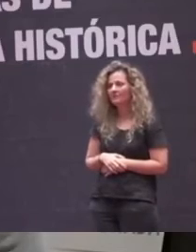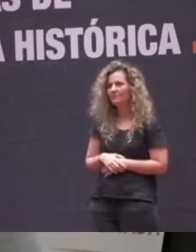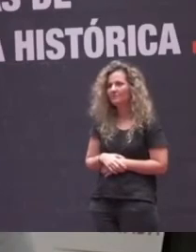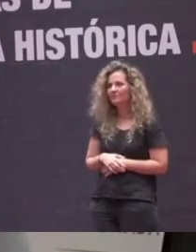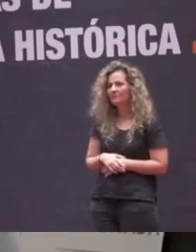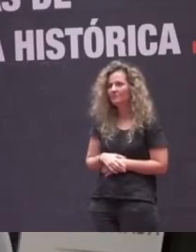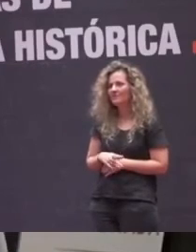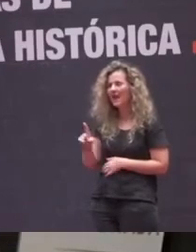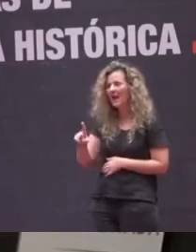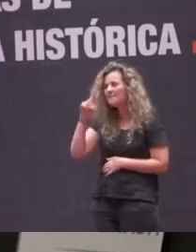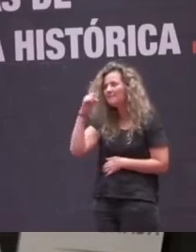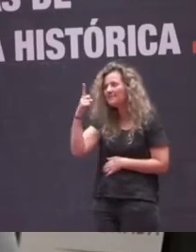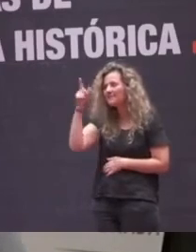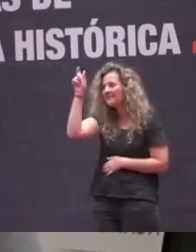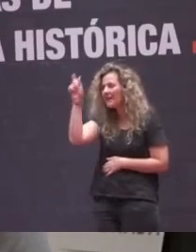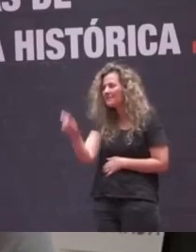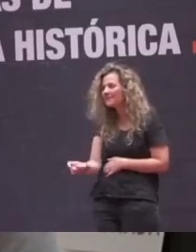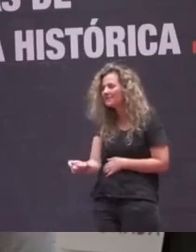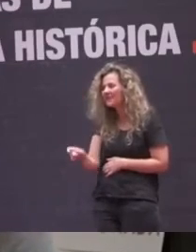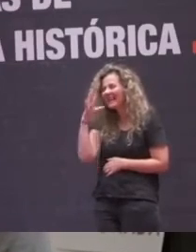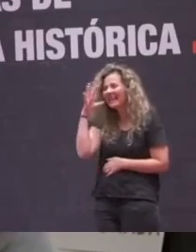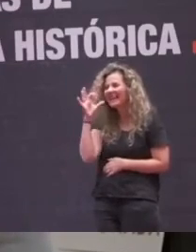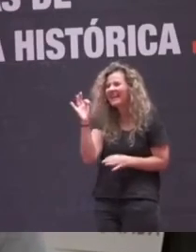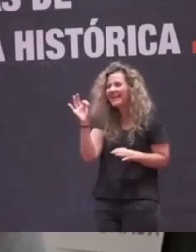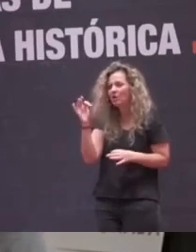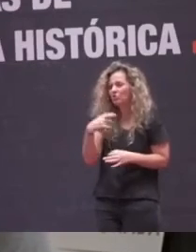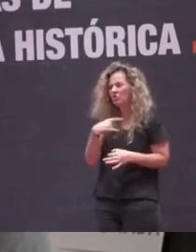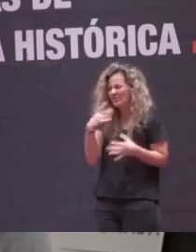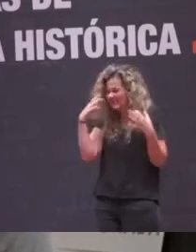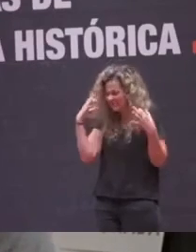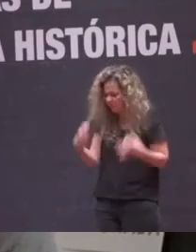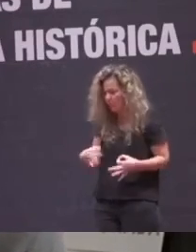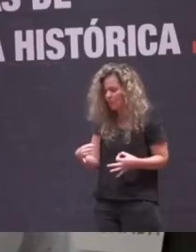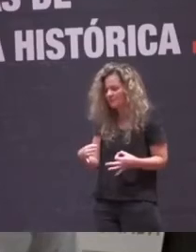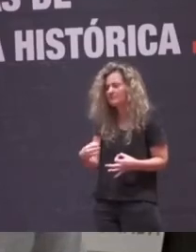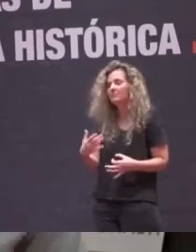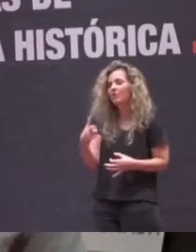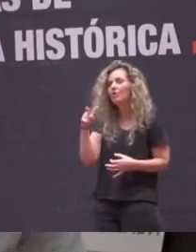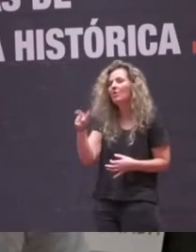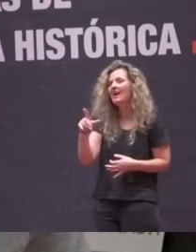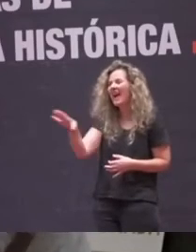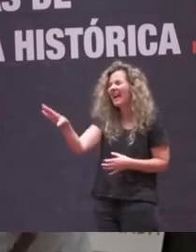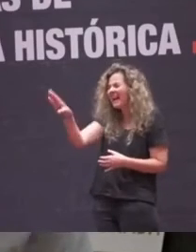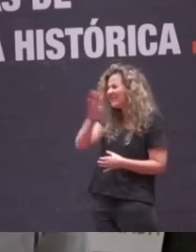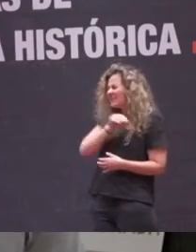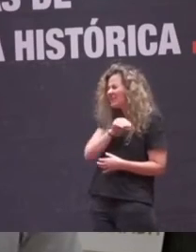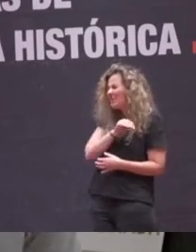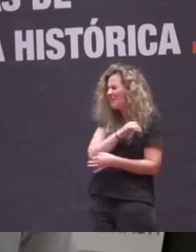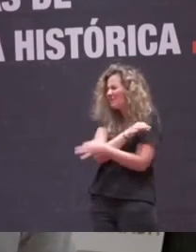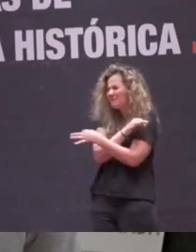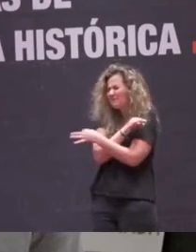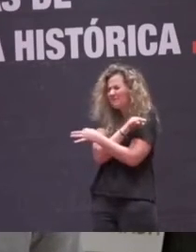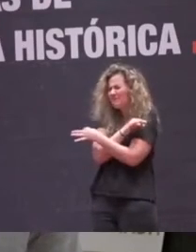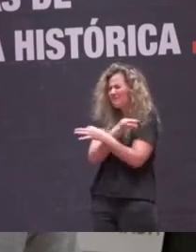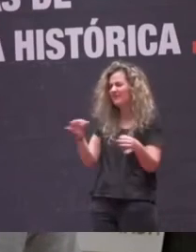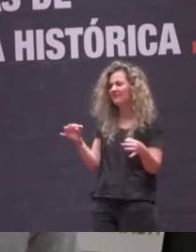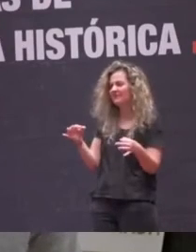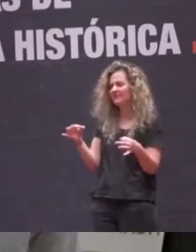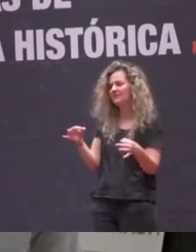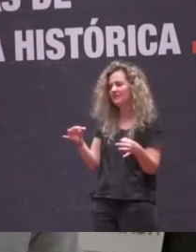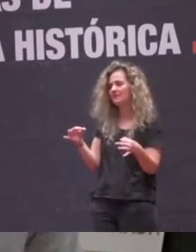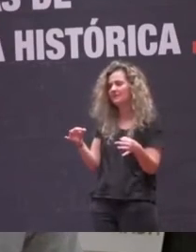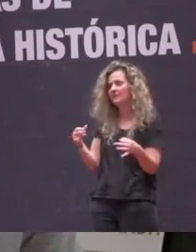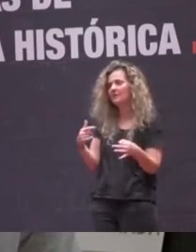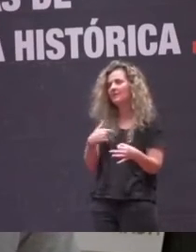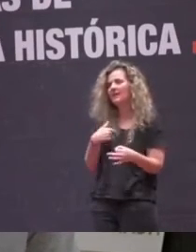Eu creo que foi a primeira persoa, bueno, creo non, estou seguro, que foi a primeira persoa que comprendeu perfectamente